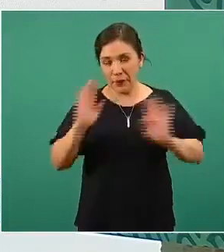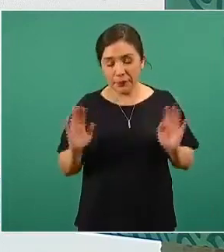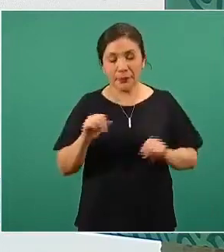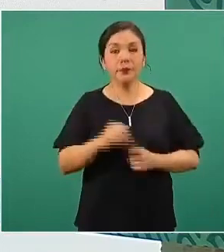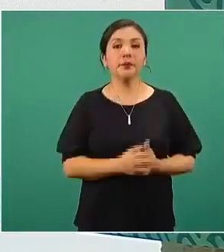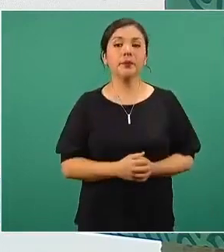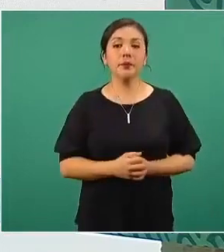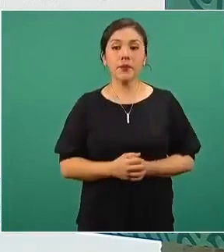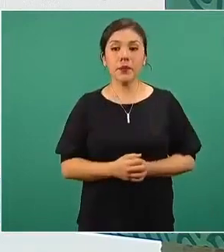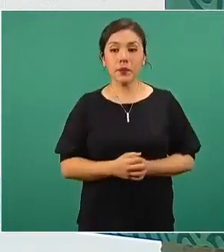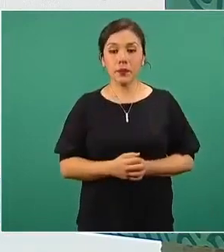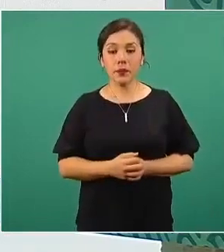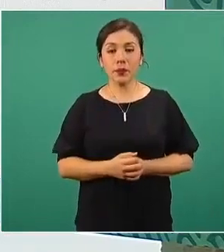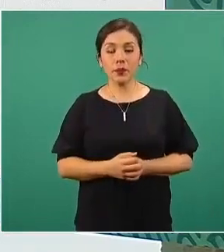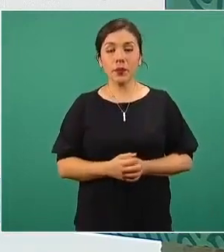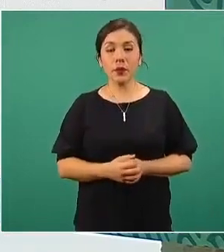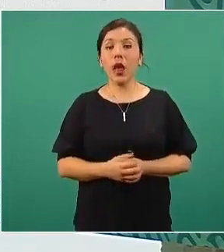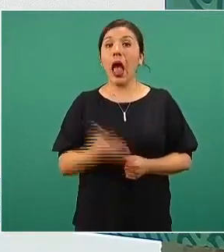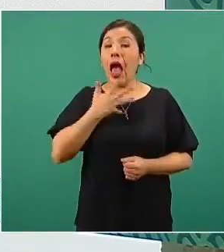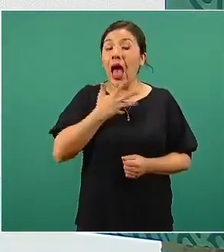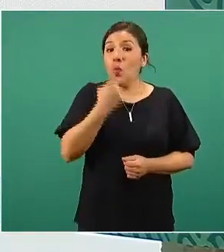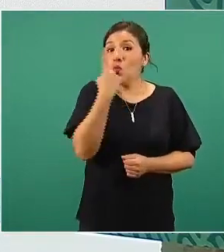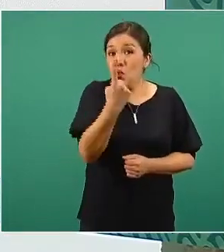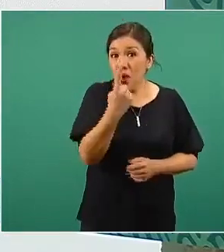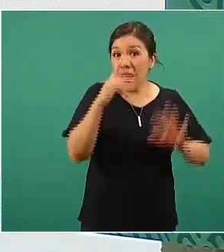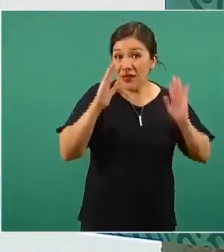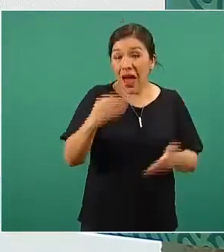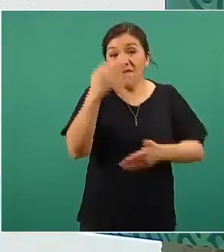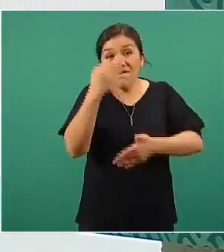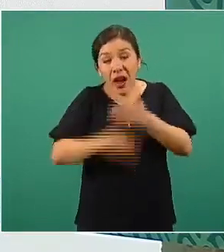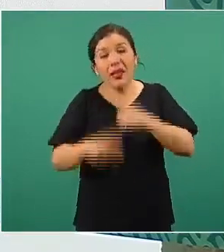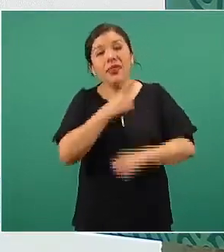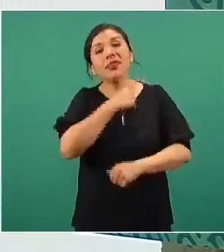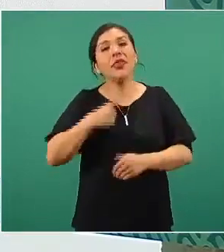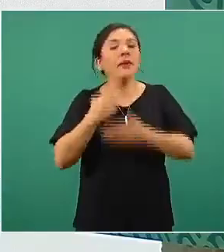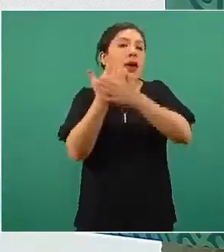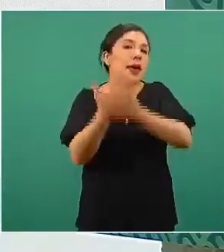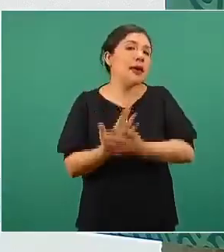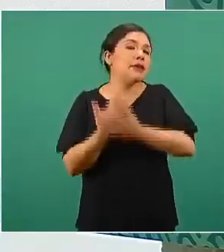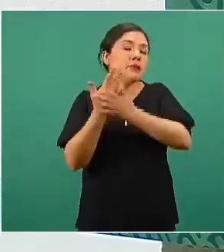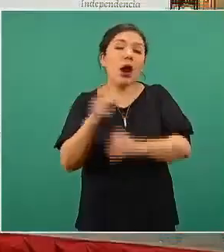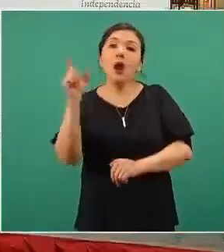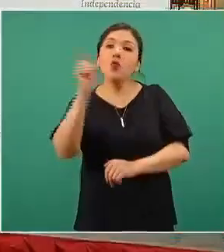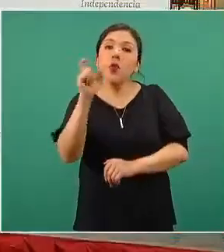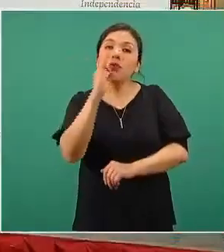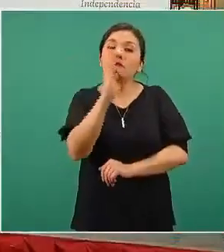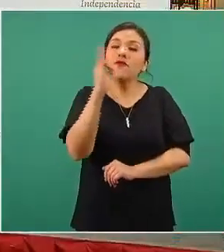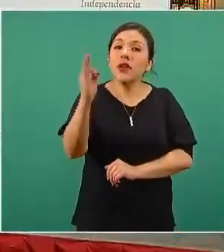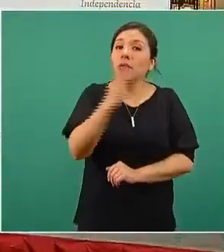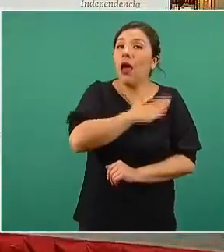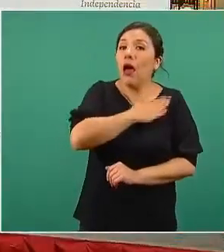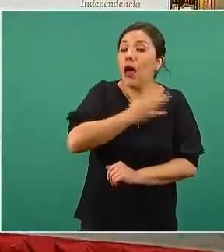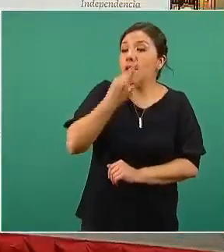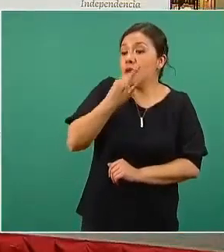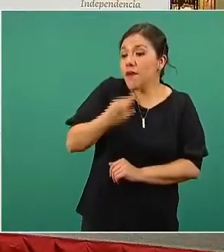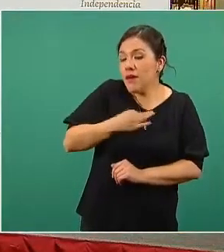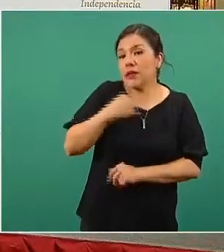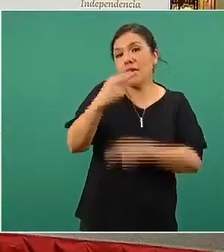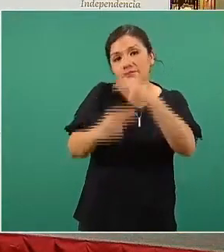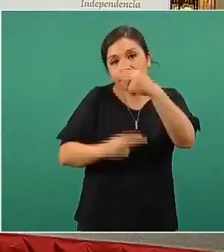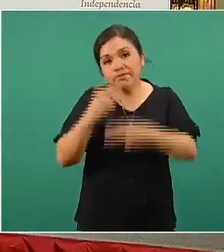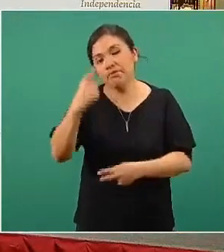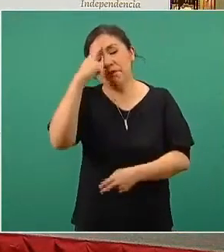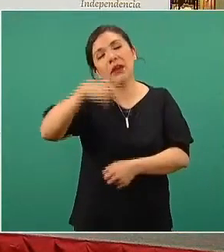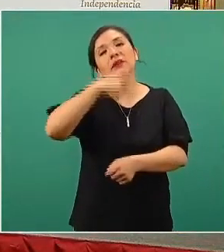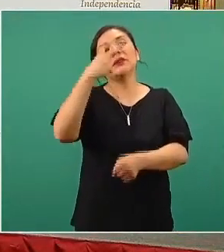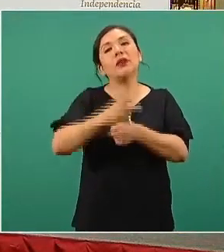esquema. Quien está en medio esquema, lo único que tiene que hacer es esperar la fecha en que se tenga